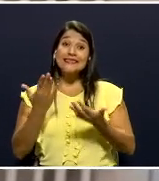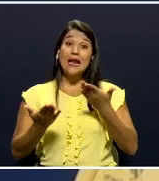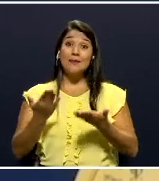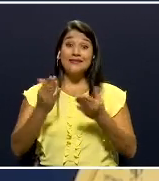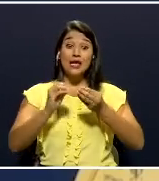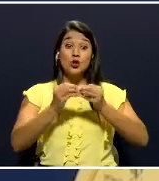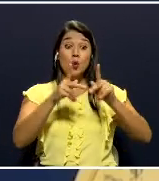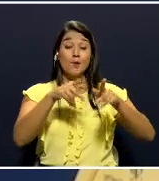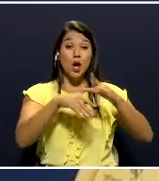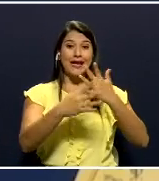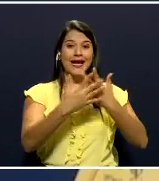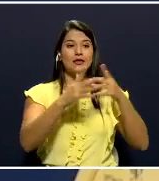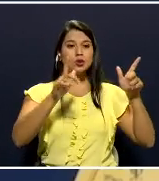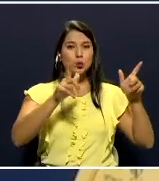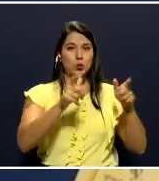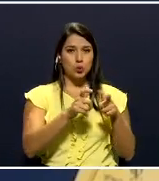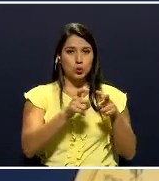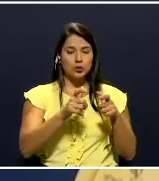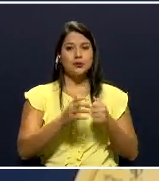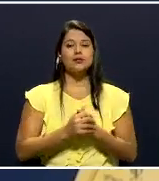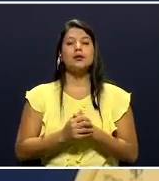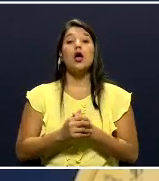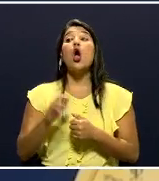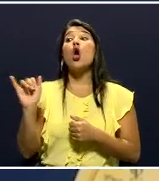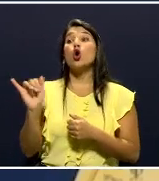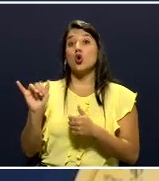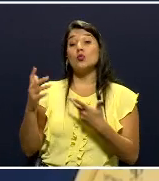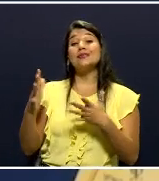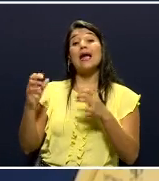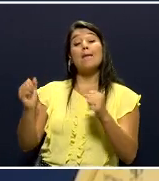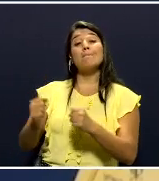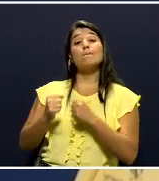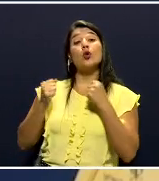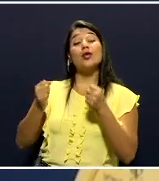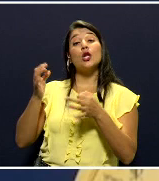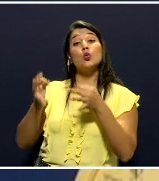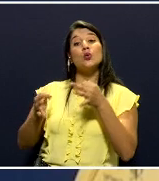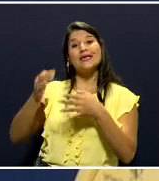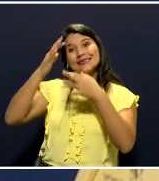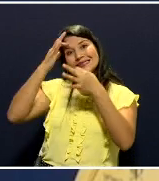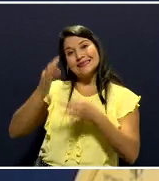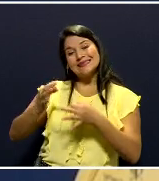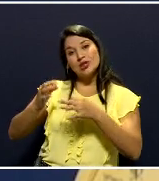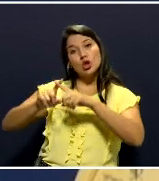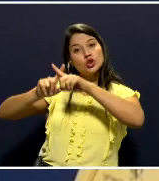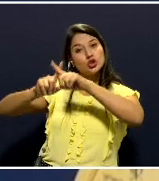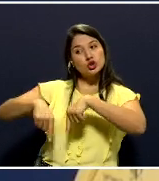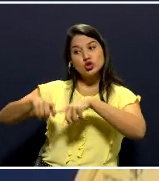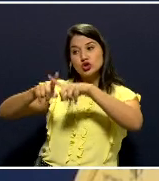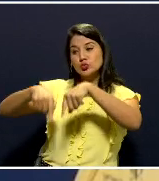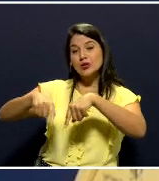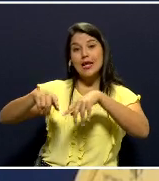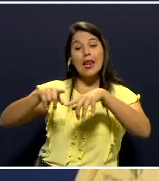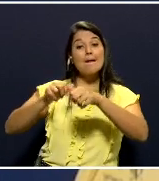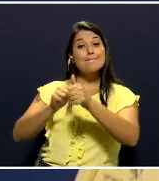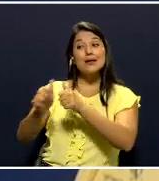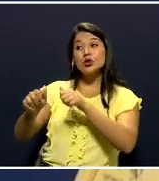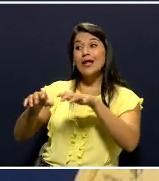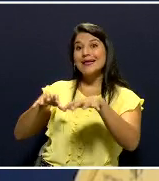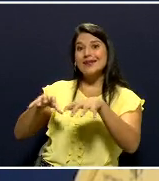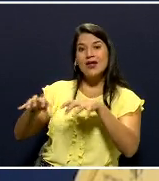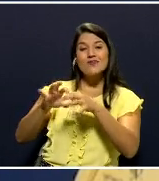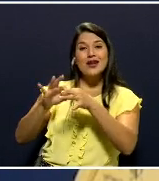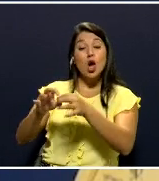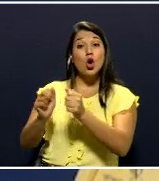judiciales. Precisamente como Corte Plena tomó la decisión de suspender la mayoría de las actividades